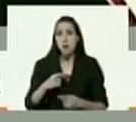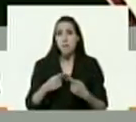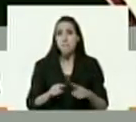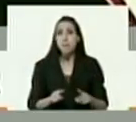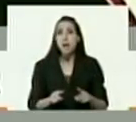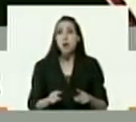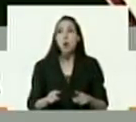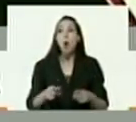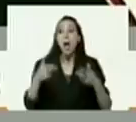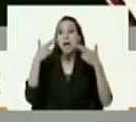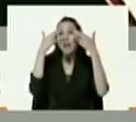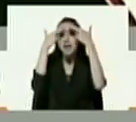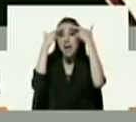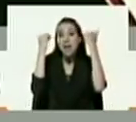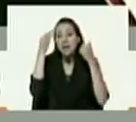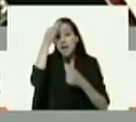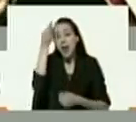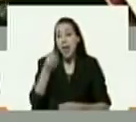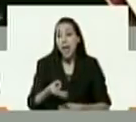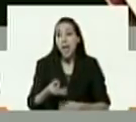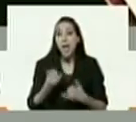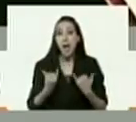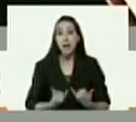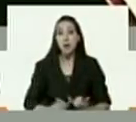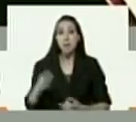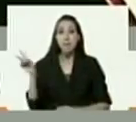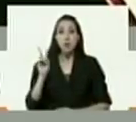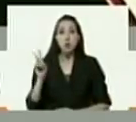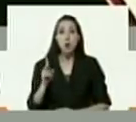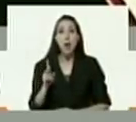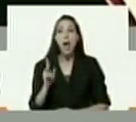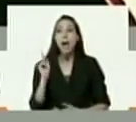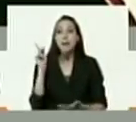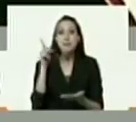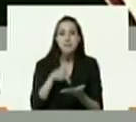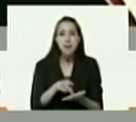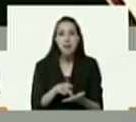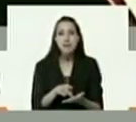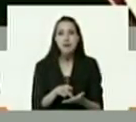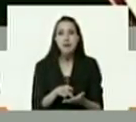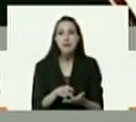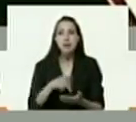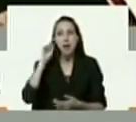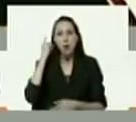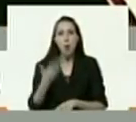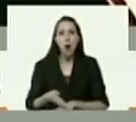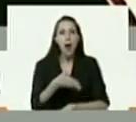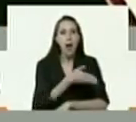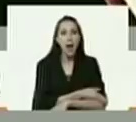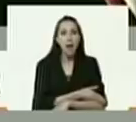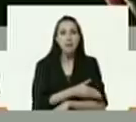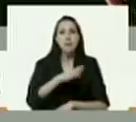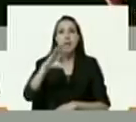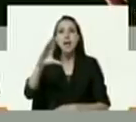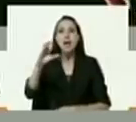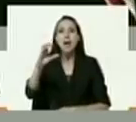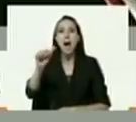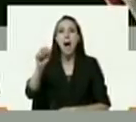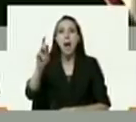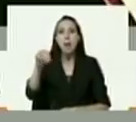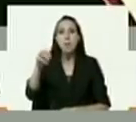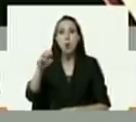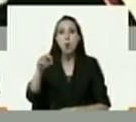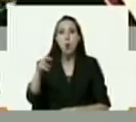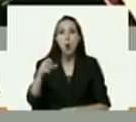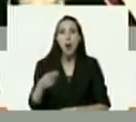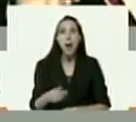en el mundo y en Venezuela. Y dice que no, que él iba pasando por... Eso me recordó al señor Carmona Estanga, que está, por cierto, protegido en